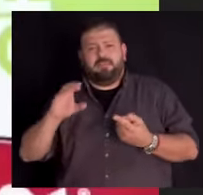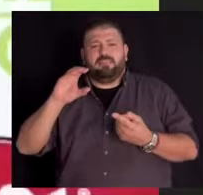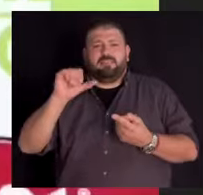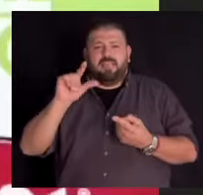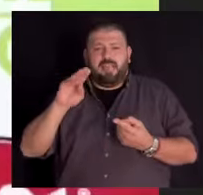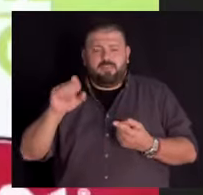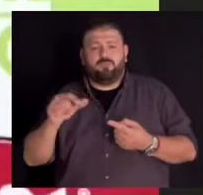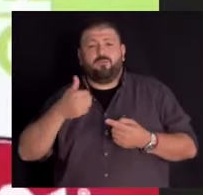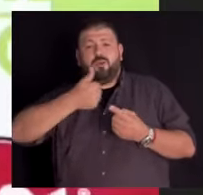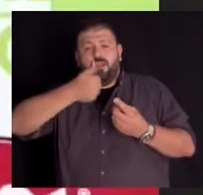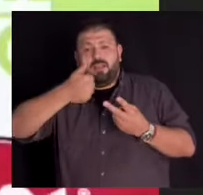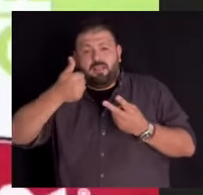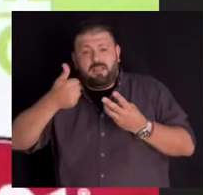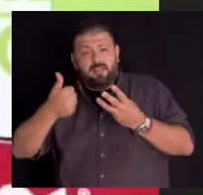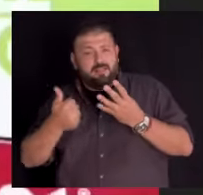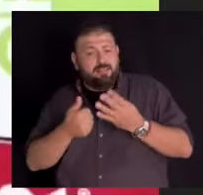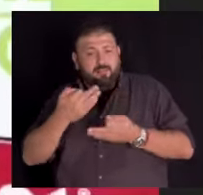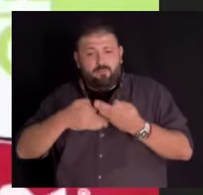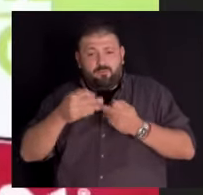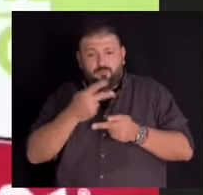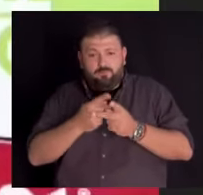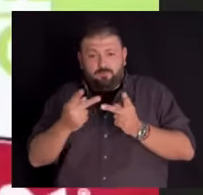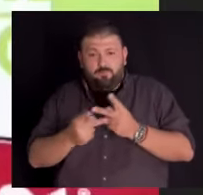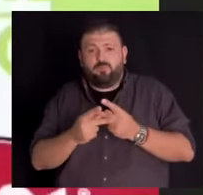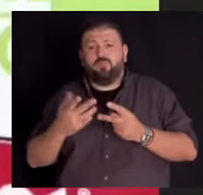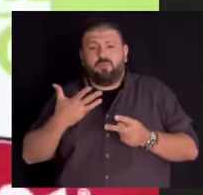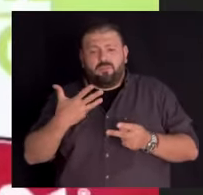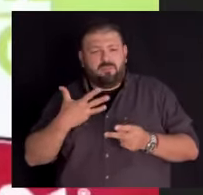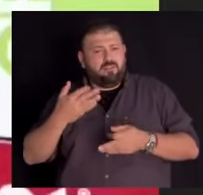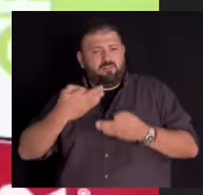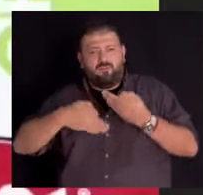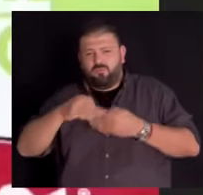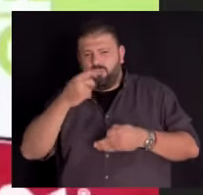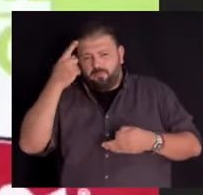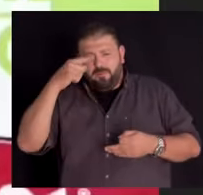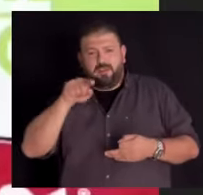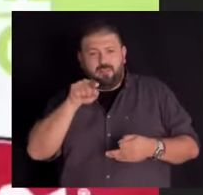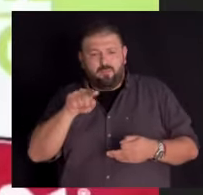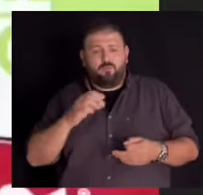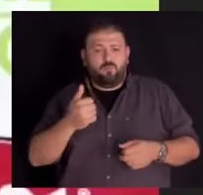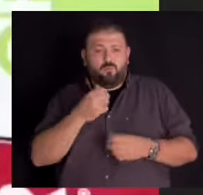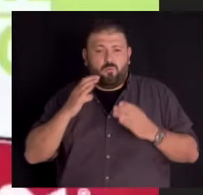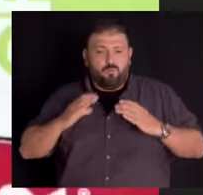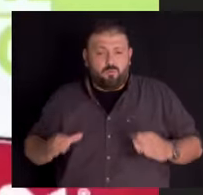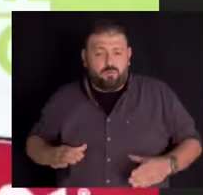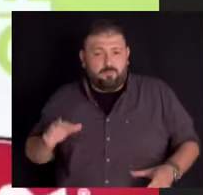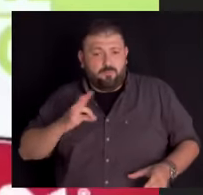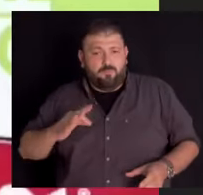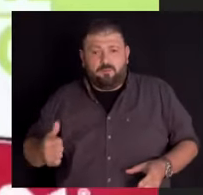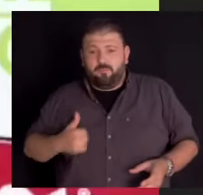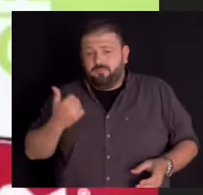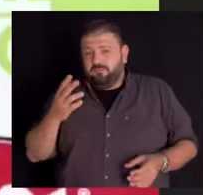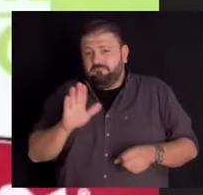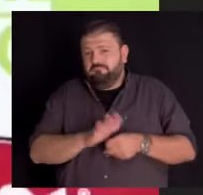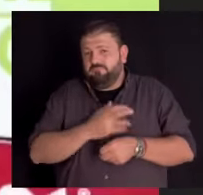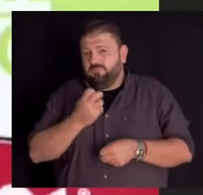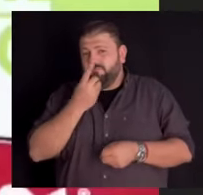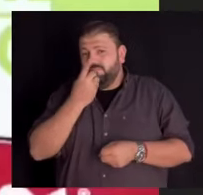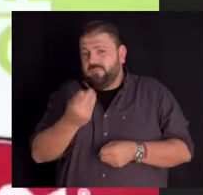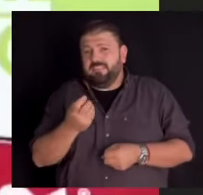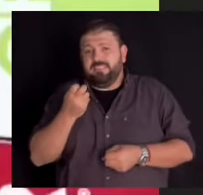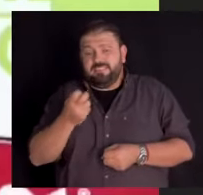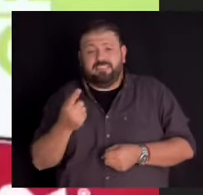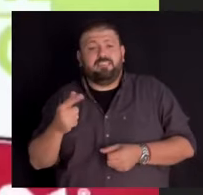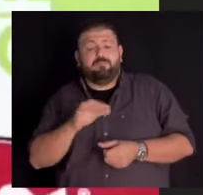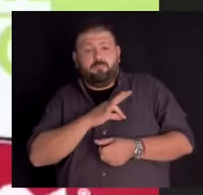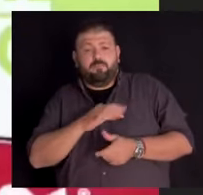cada mezcla, cada producto tiene lo que se requiere para aprovechar. Entonces, ¿Qué les puedo decir del Optimus? ¿Quién lo necesita